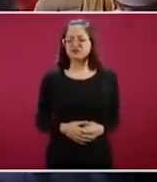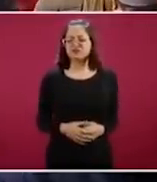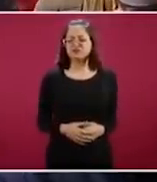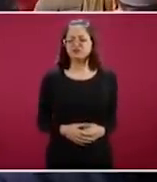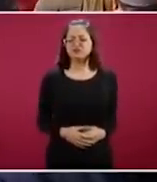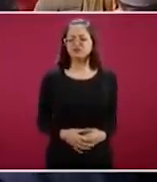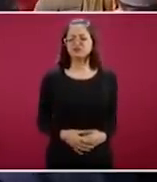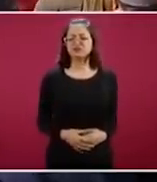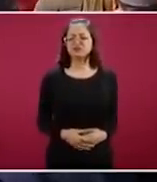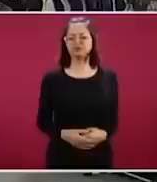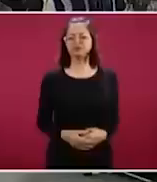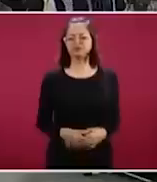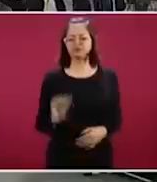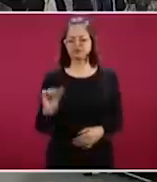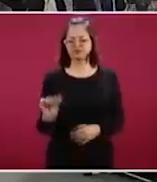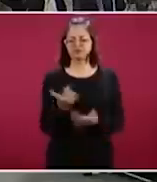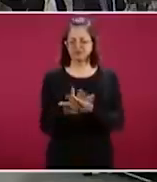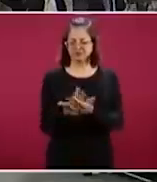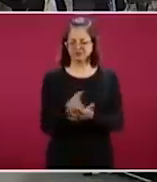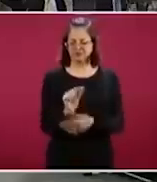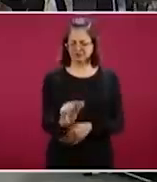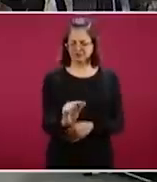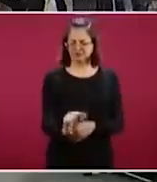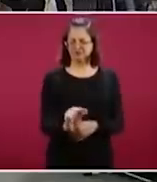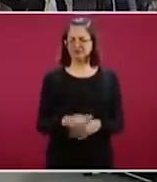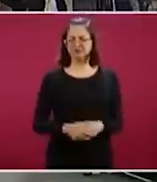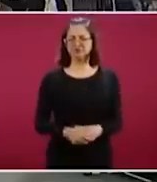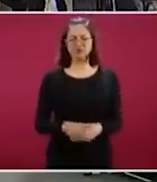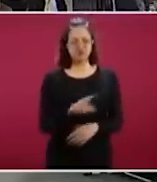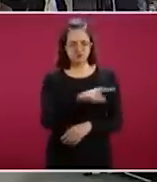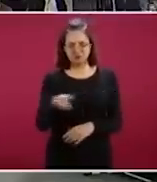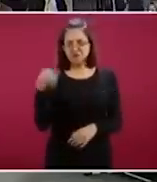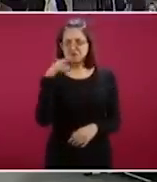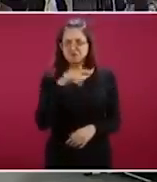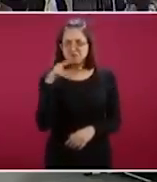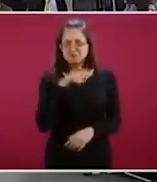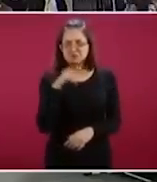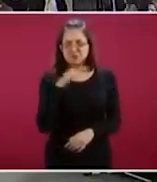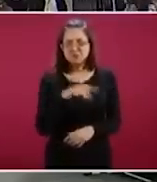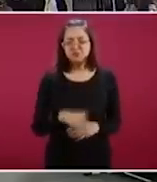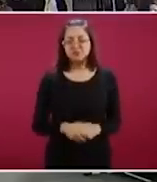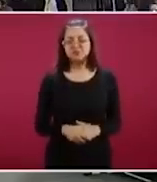Un momento, o sea, ¿tienen prisa ustedes?